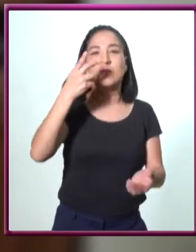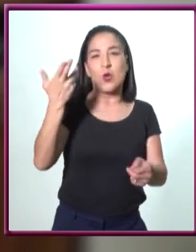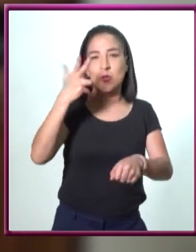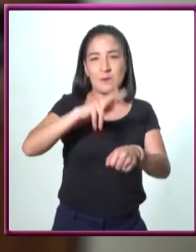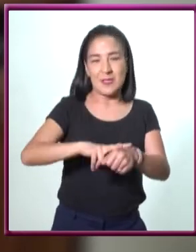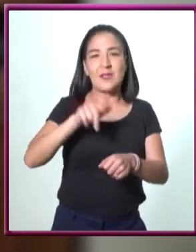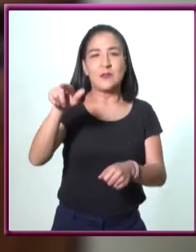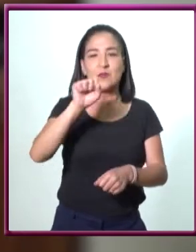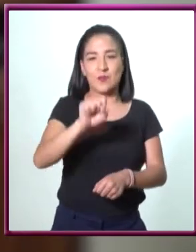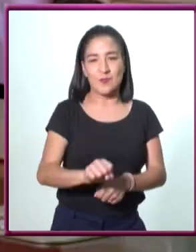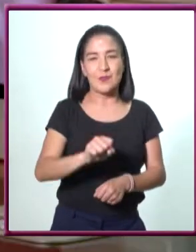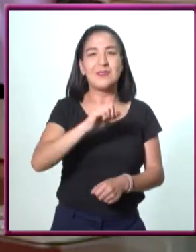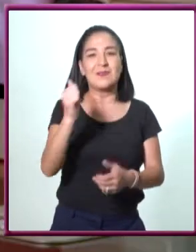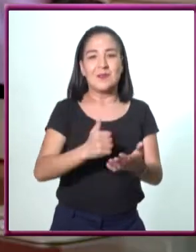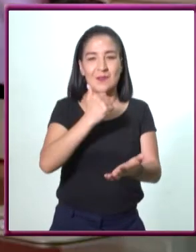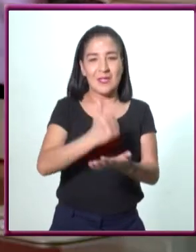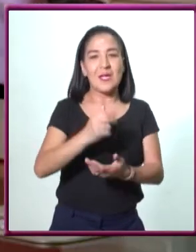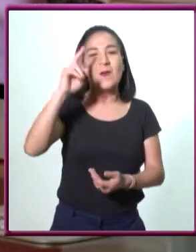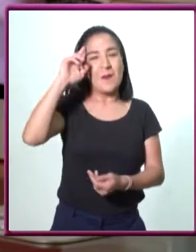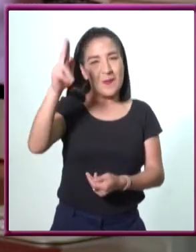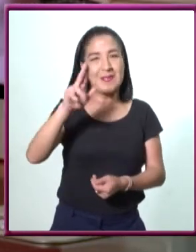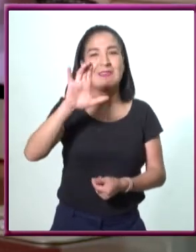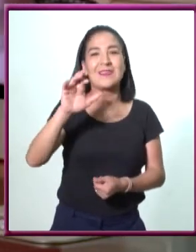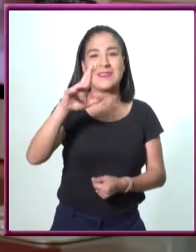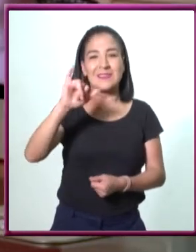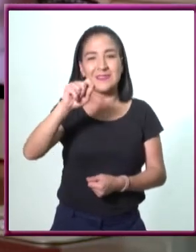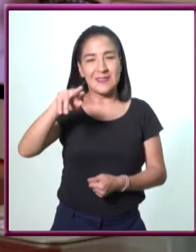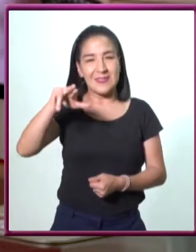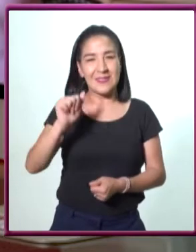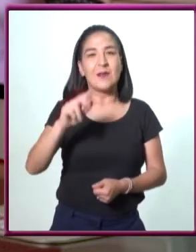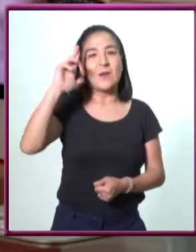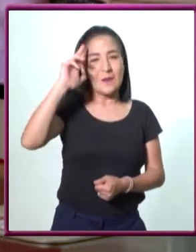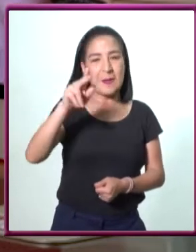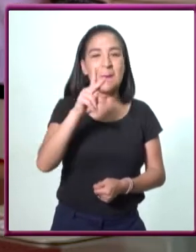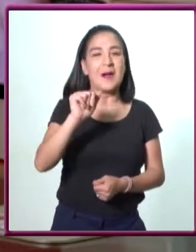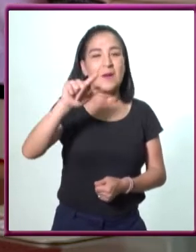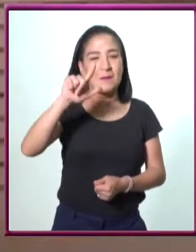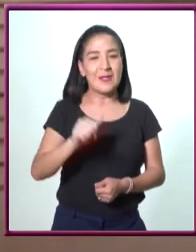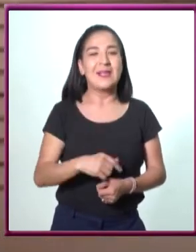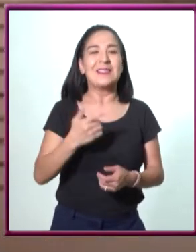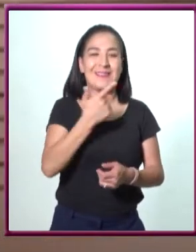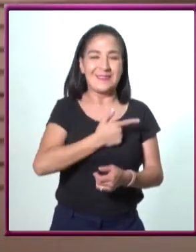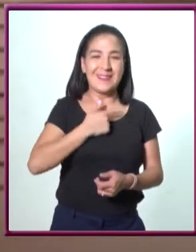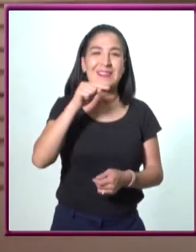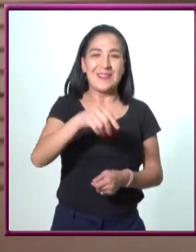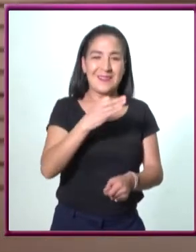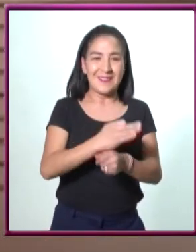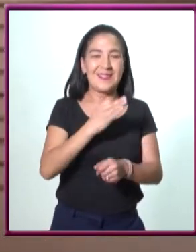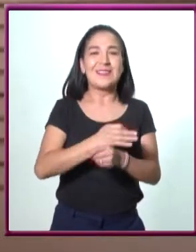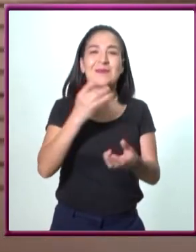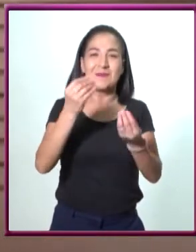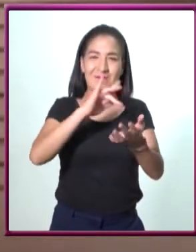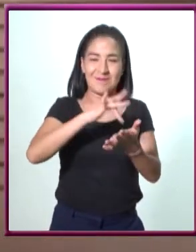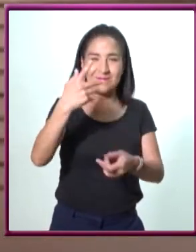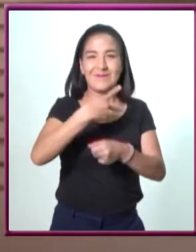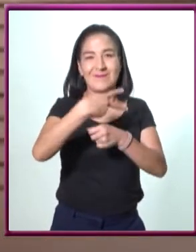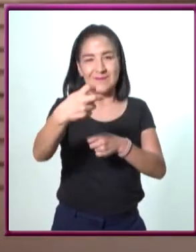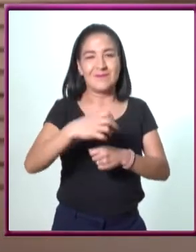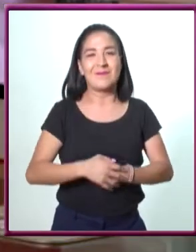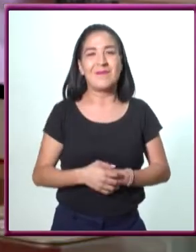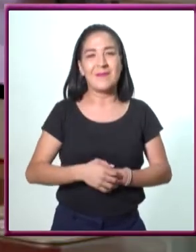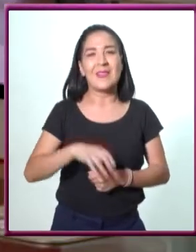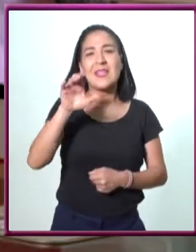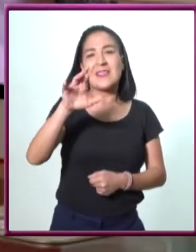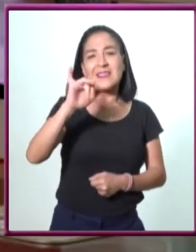hospital al sur de la ciudad. Hola Cristina, bienvenida. Hola Paula, estoy muy contenta de estar acá. Muchas gracias por la